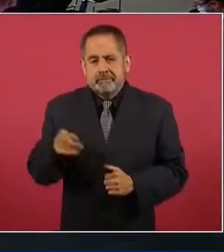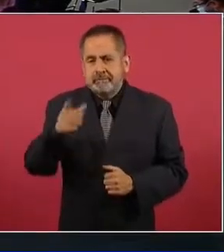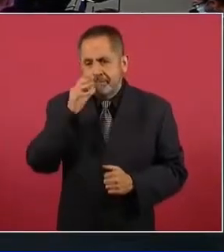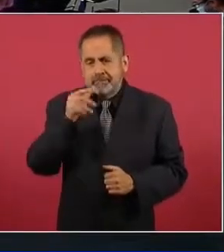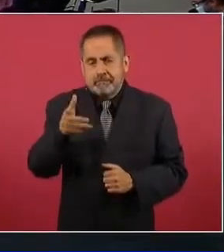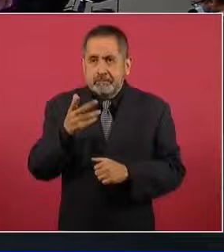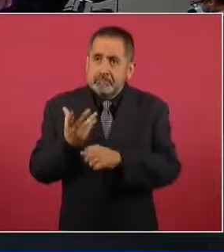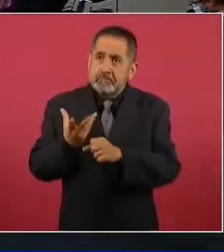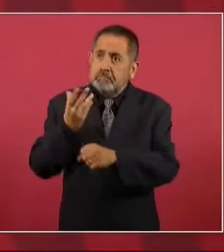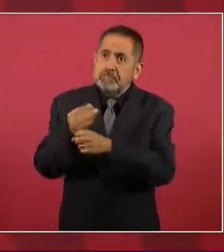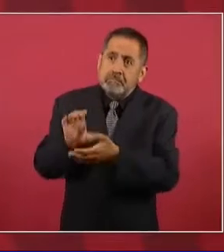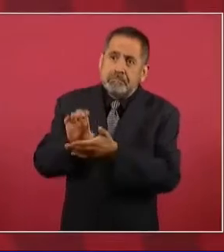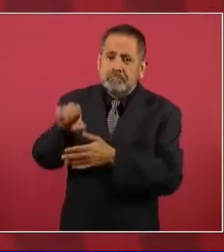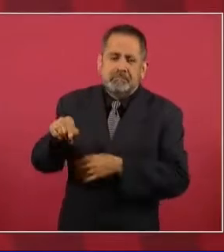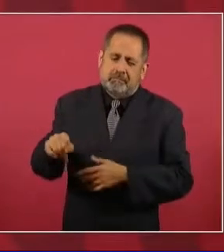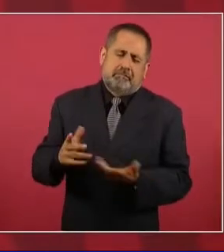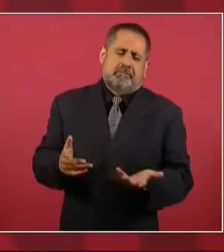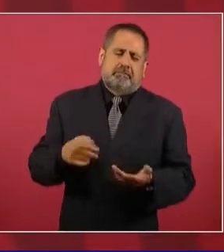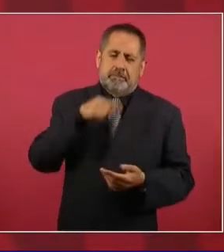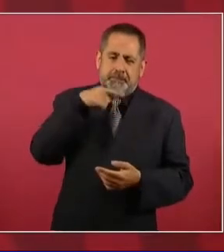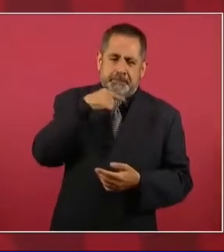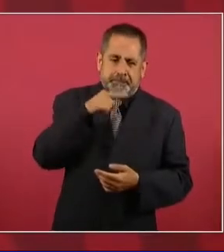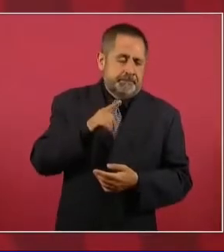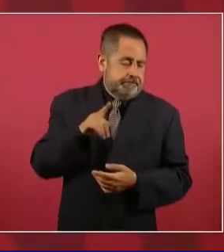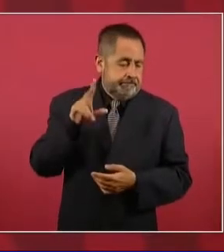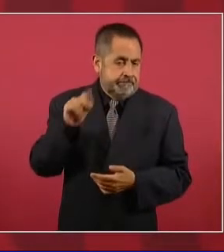podemos invertir.